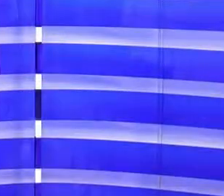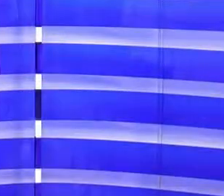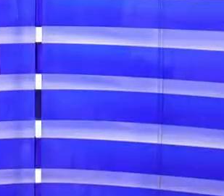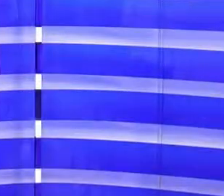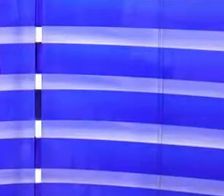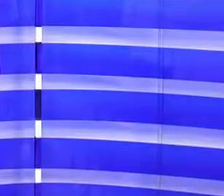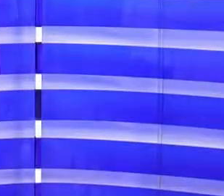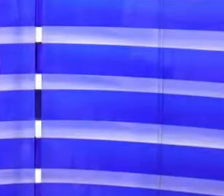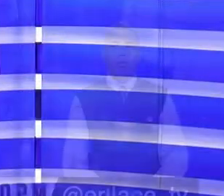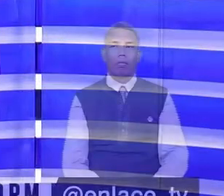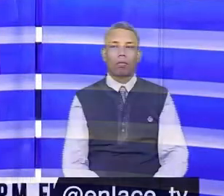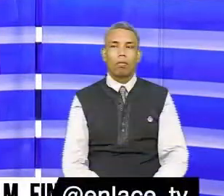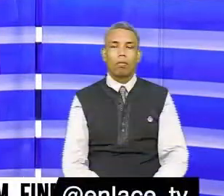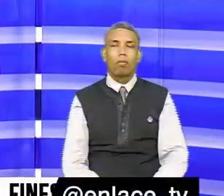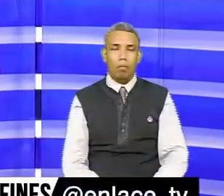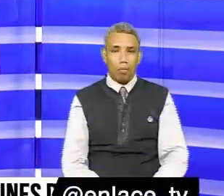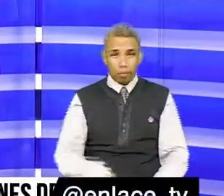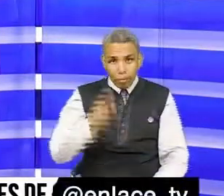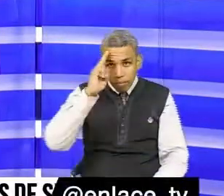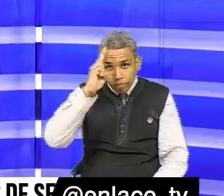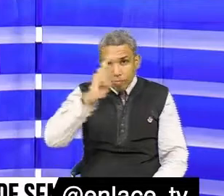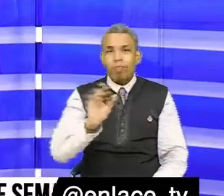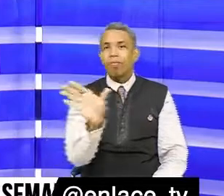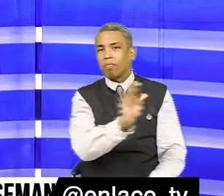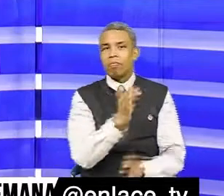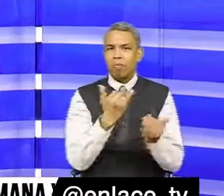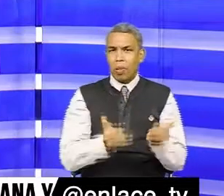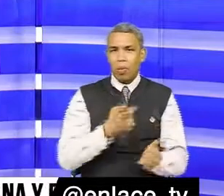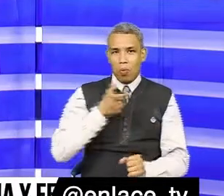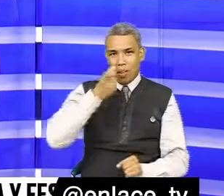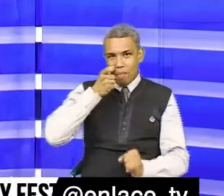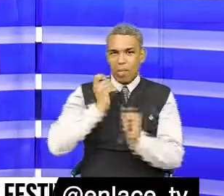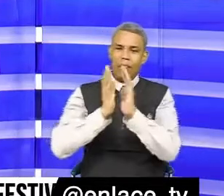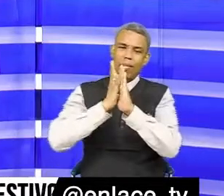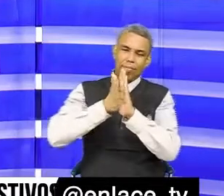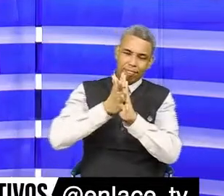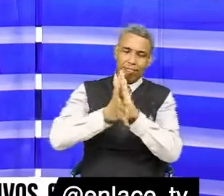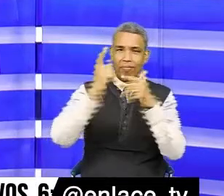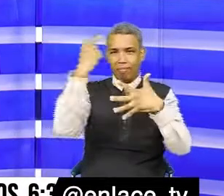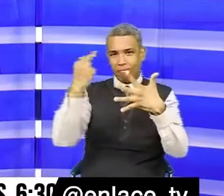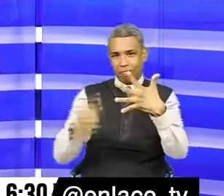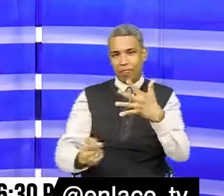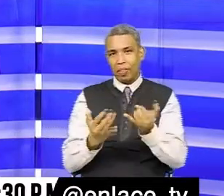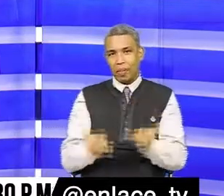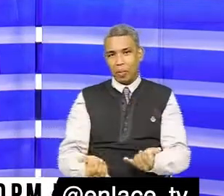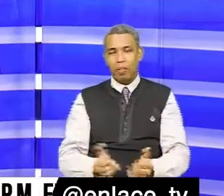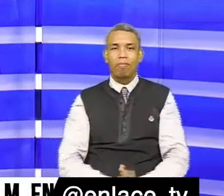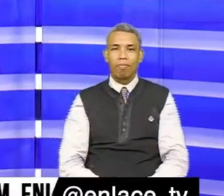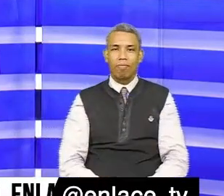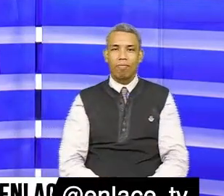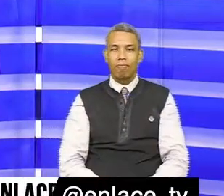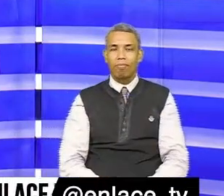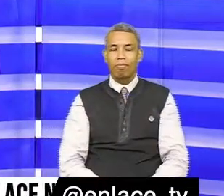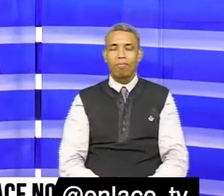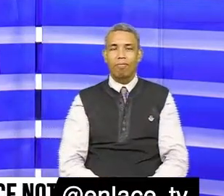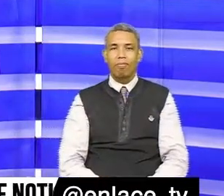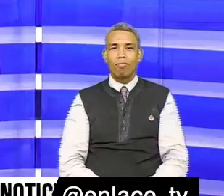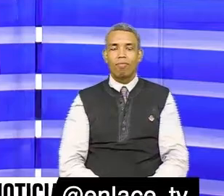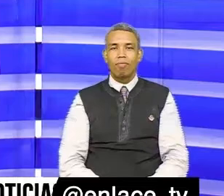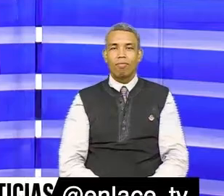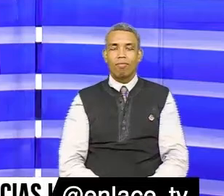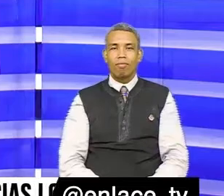y ahora cantará todos muy buenas tardes bienvenidos a la buena información de cultura y entretenimiento en la mira feliz inicio de semana